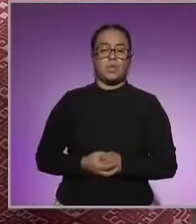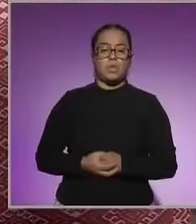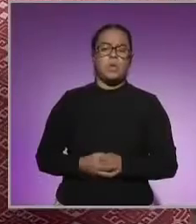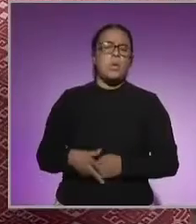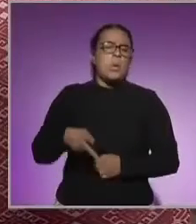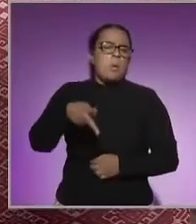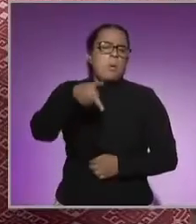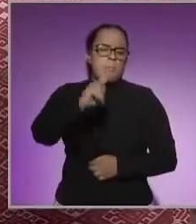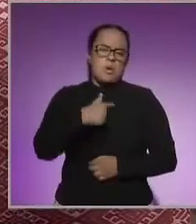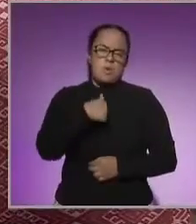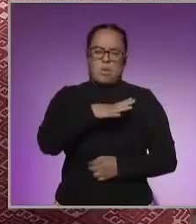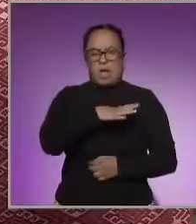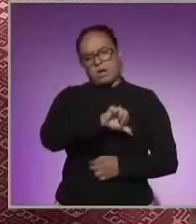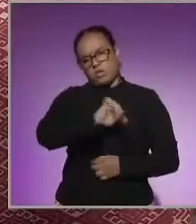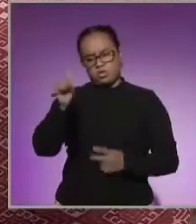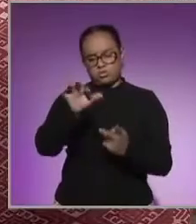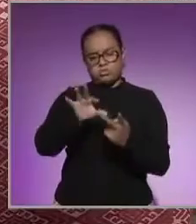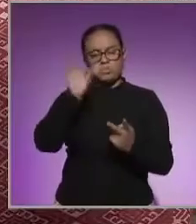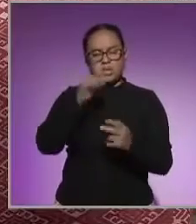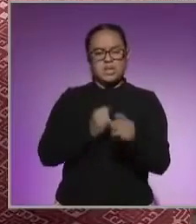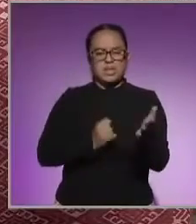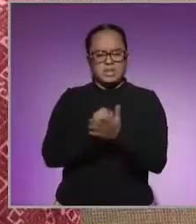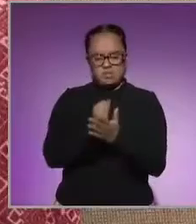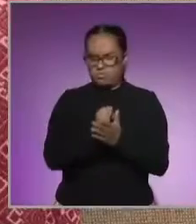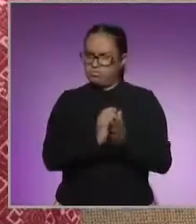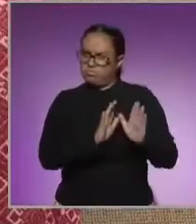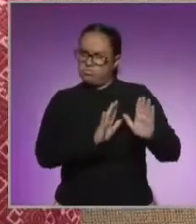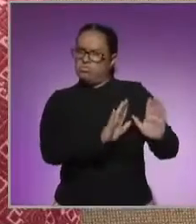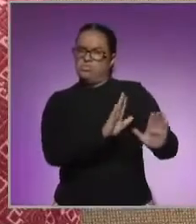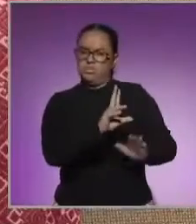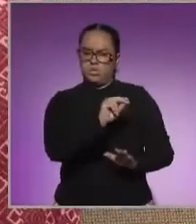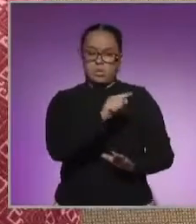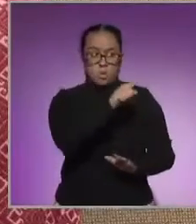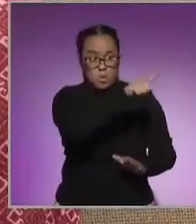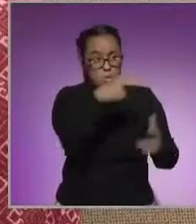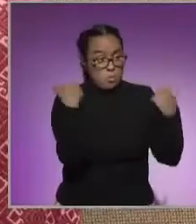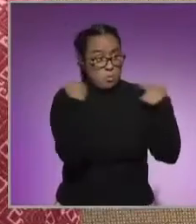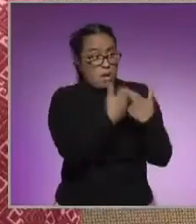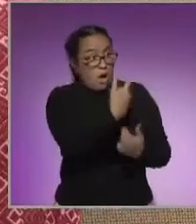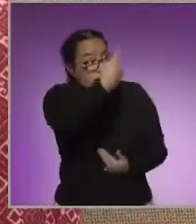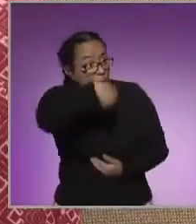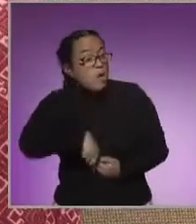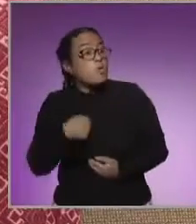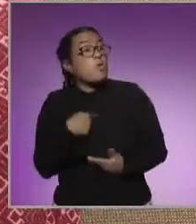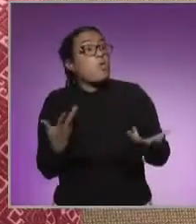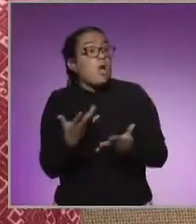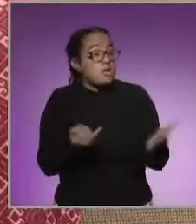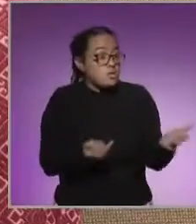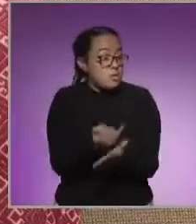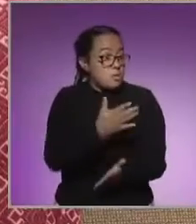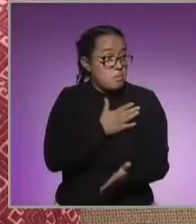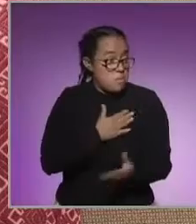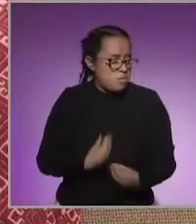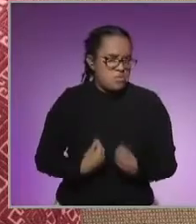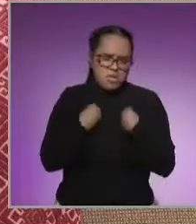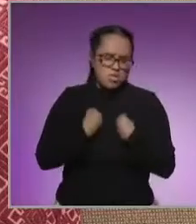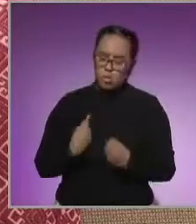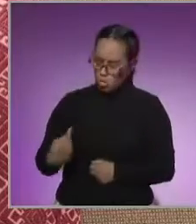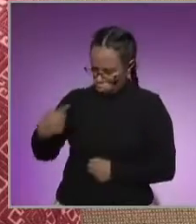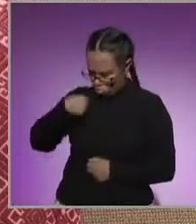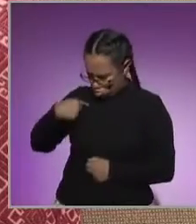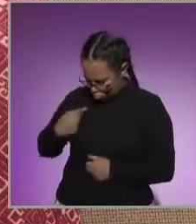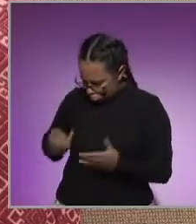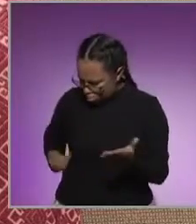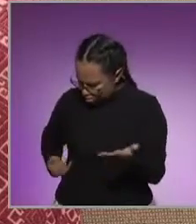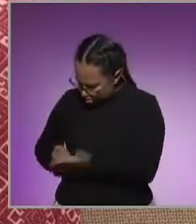pero tome la decisión no no es mi profesor quien decide lo que quiero hacer con mi vida soy yo quien decide